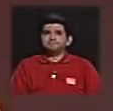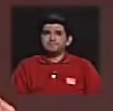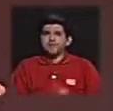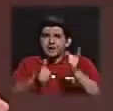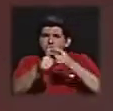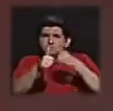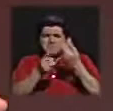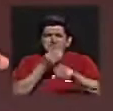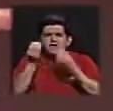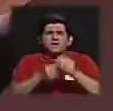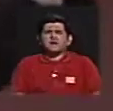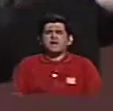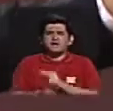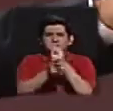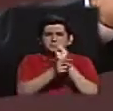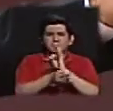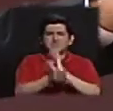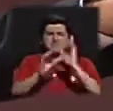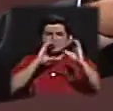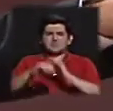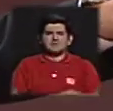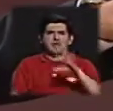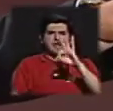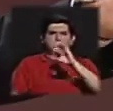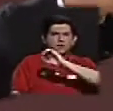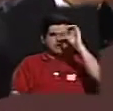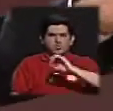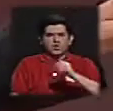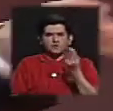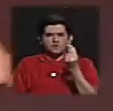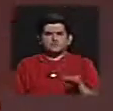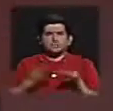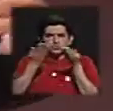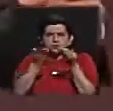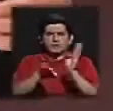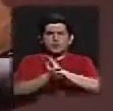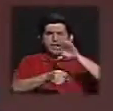primero que hace la SUTEL le traslada el 99% de los fondos al Banco